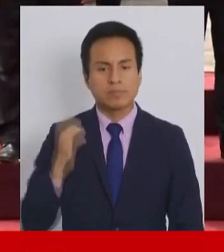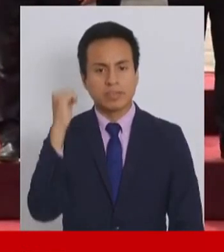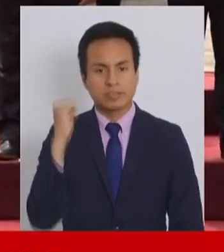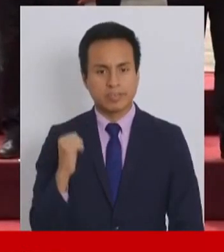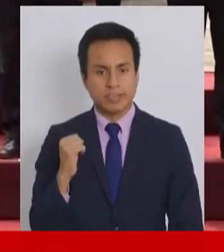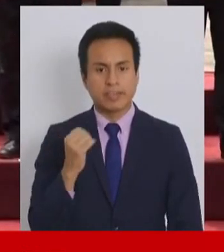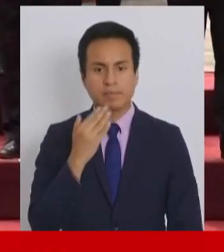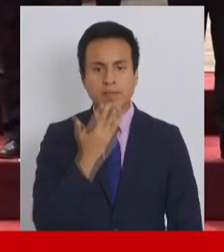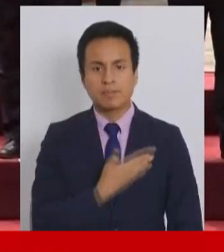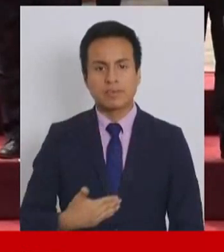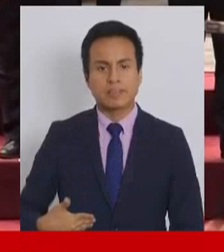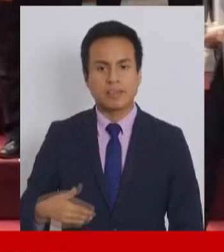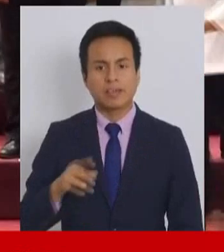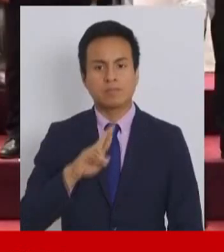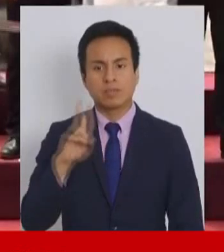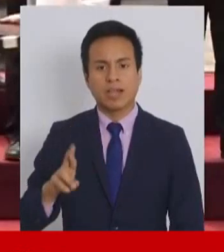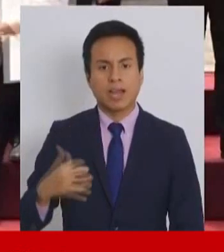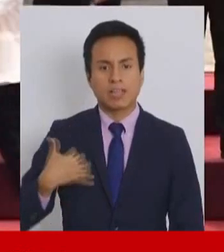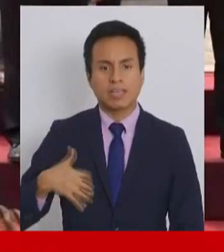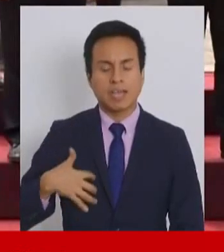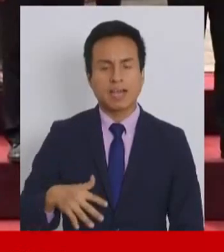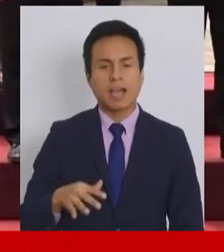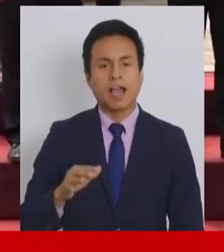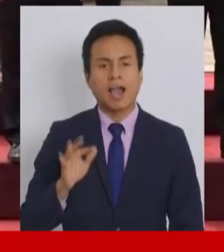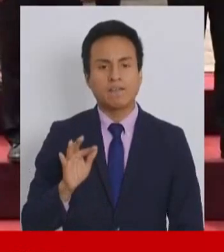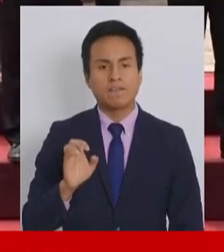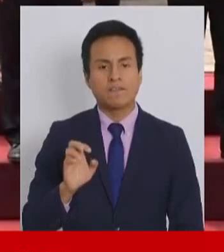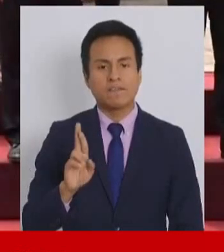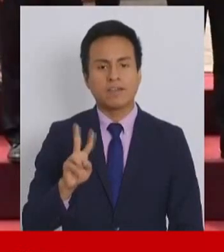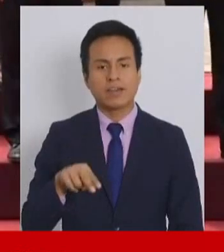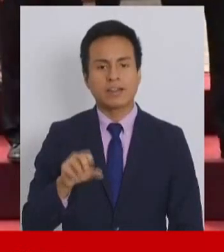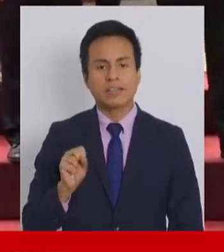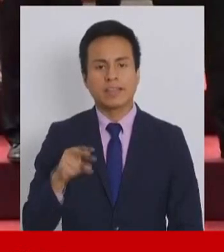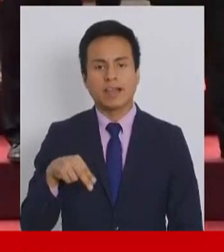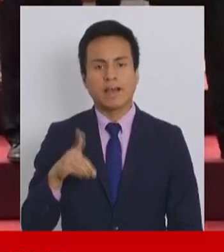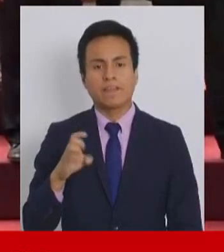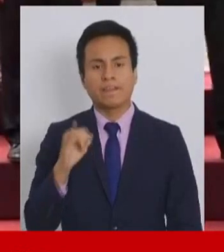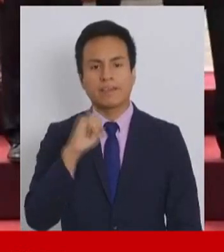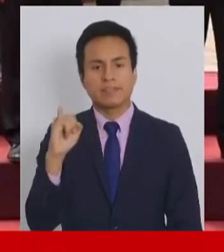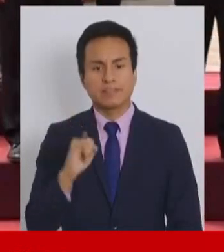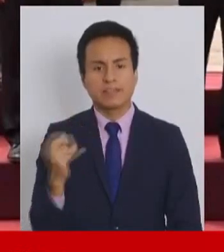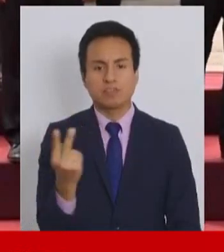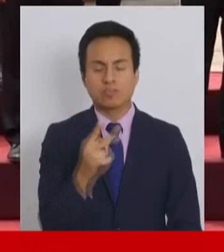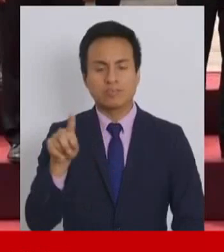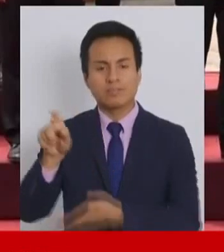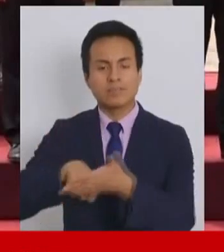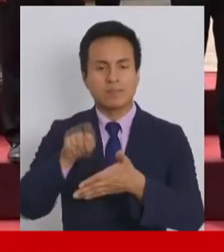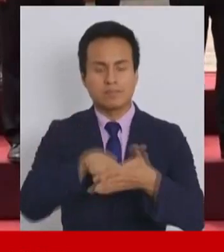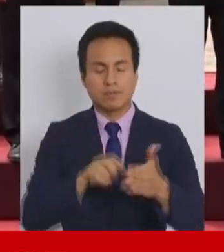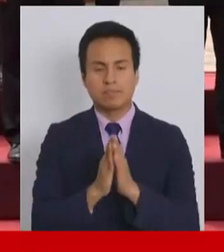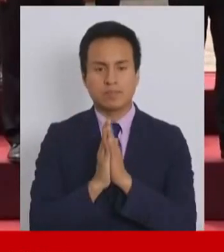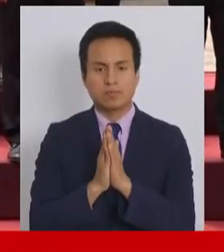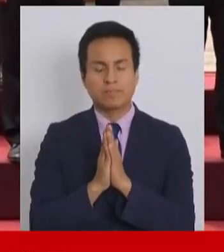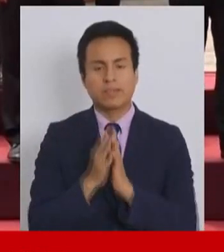y al Presidente de la República Argentina, señor Alberto Fernández. Firman ambos mandatarios, por